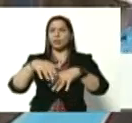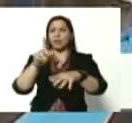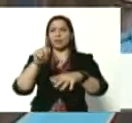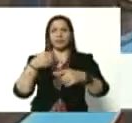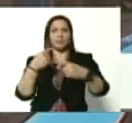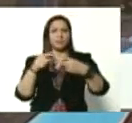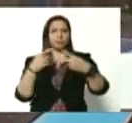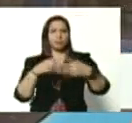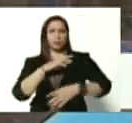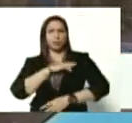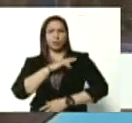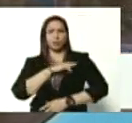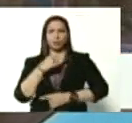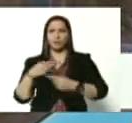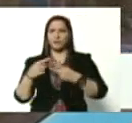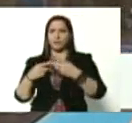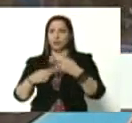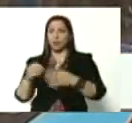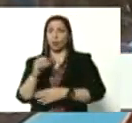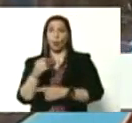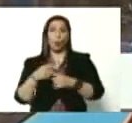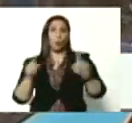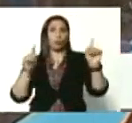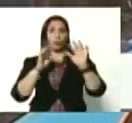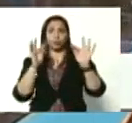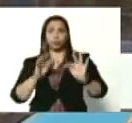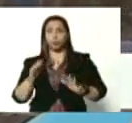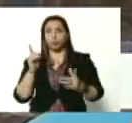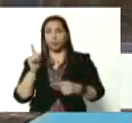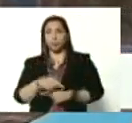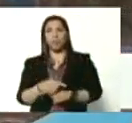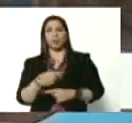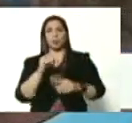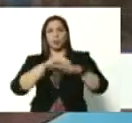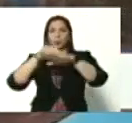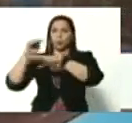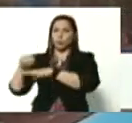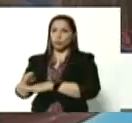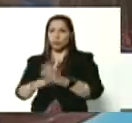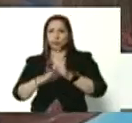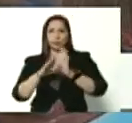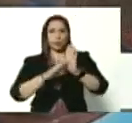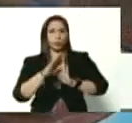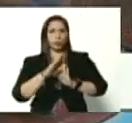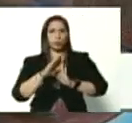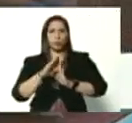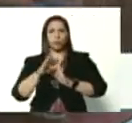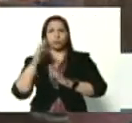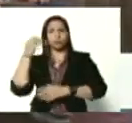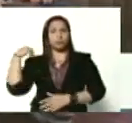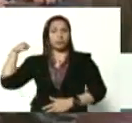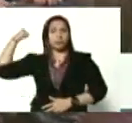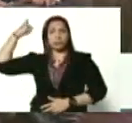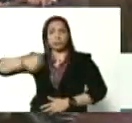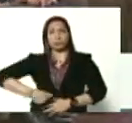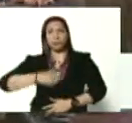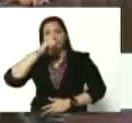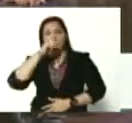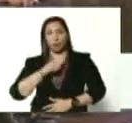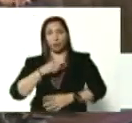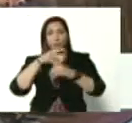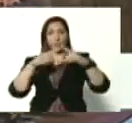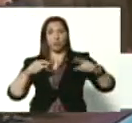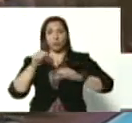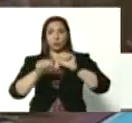sinagogas o de otro orden que concursa en el origen y desarrollo milenario y del último medio siglo